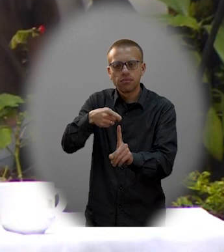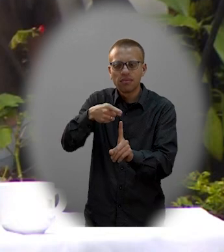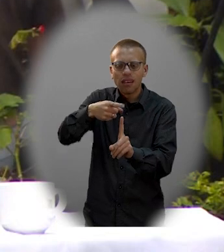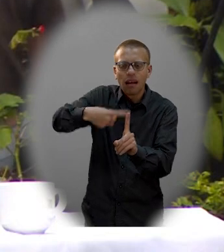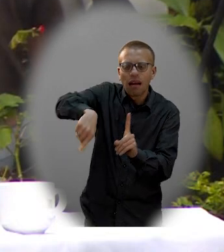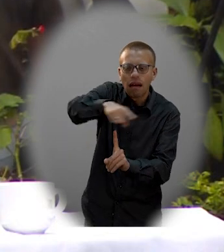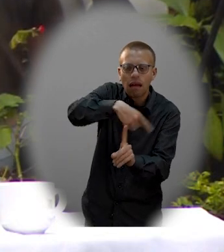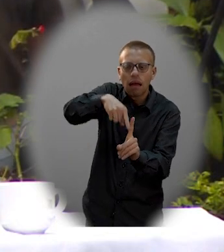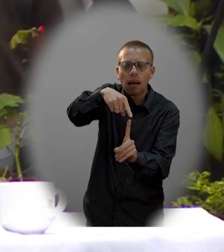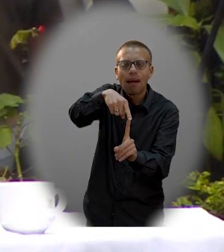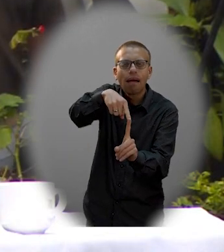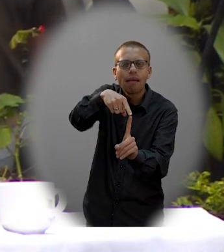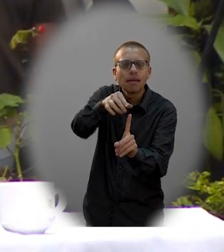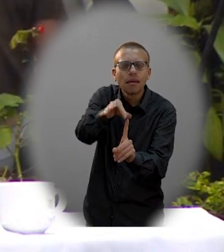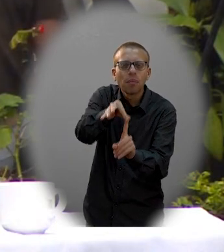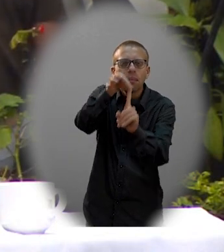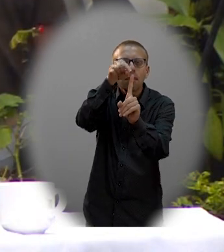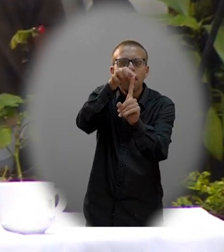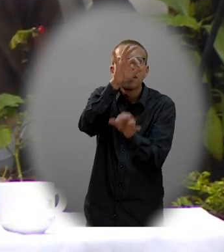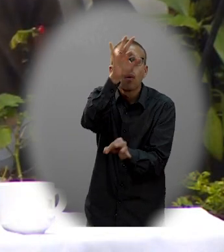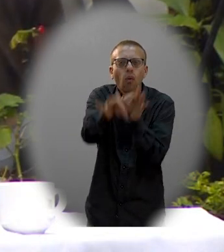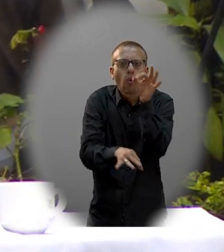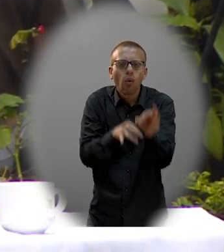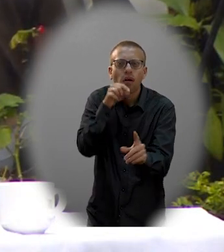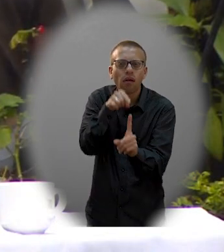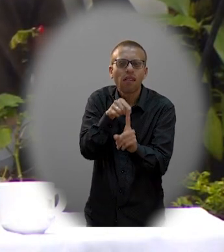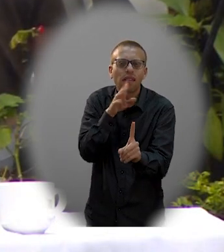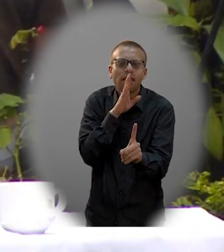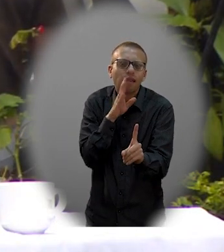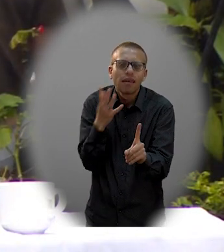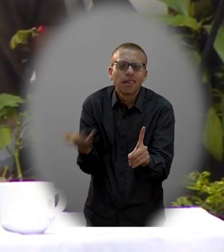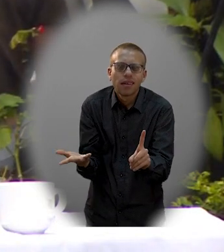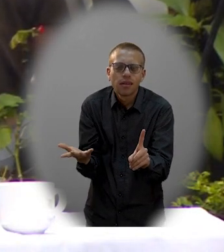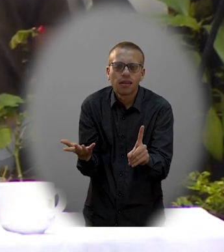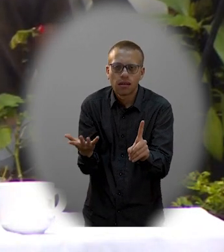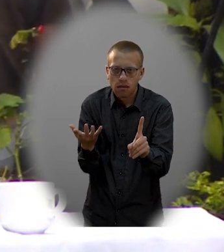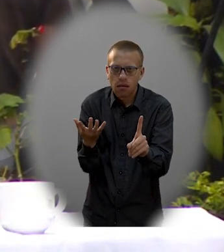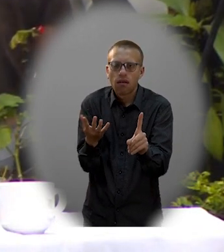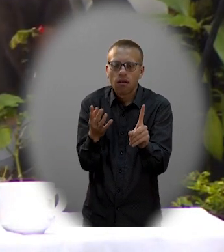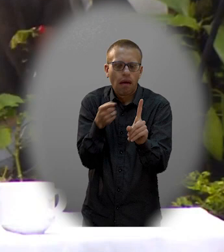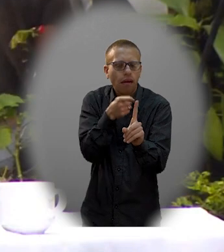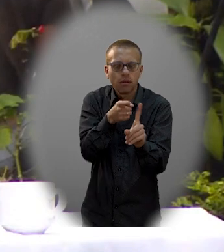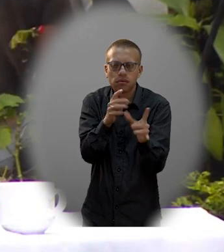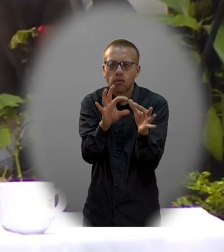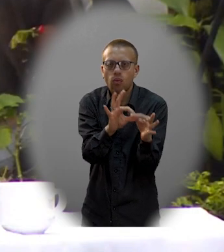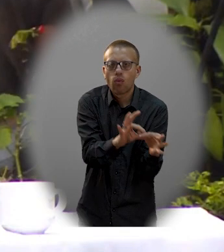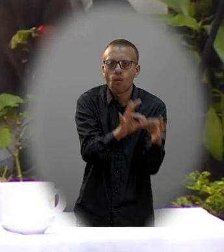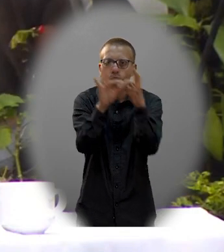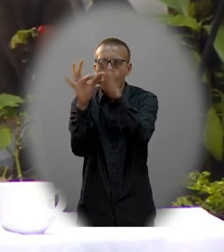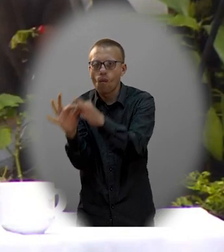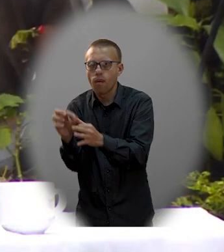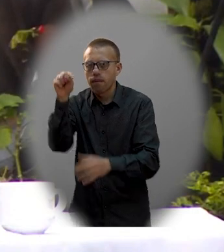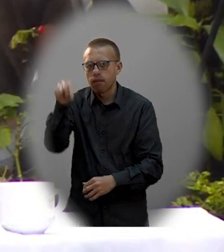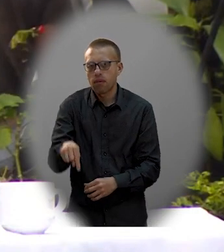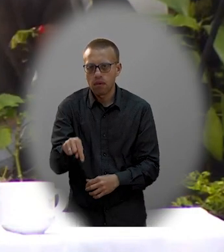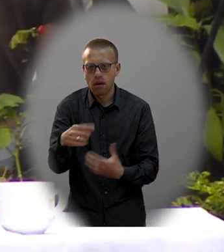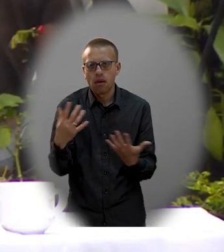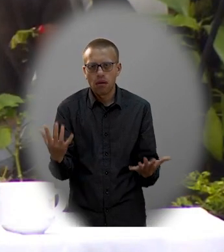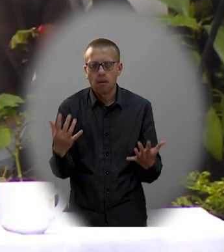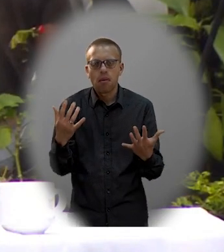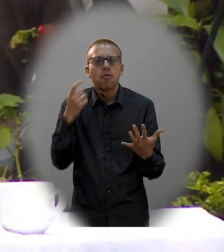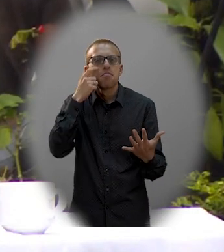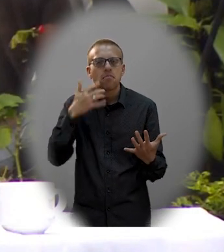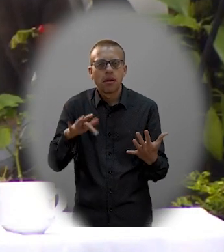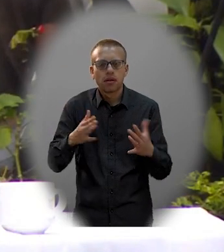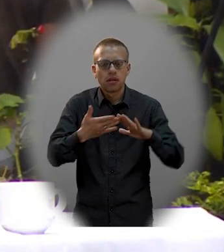no lo burocrático, no lo formal, sino privilegiando los vínculos, ¿no? Privilegiando los vínculos y el retejer